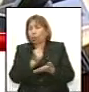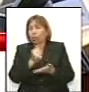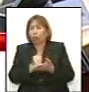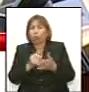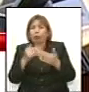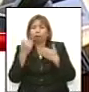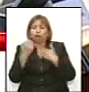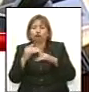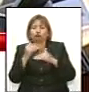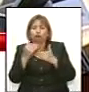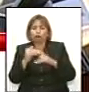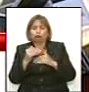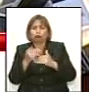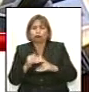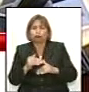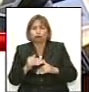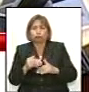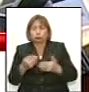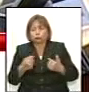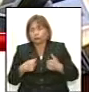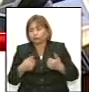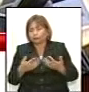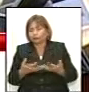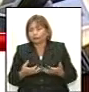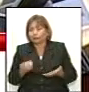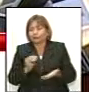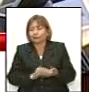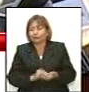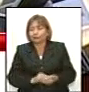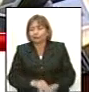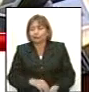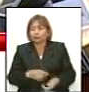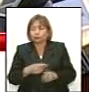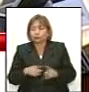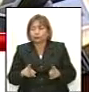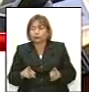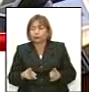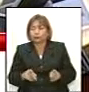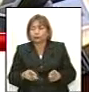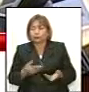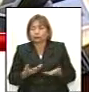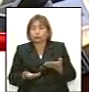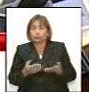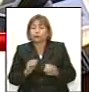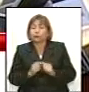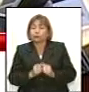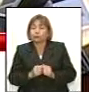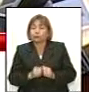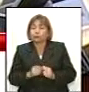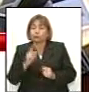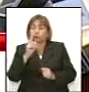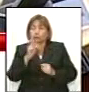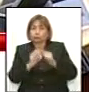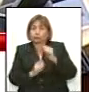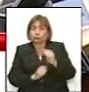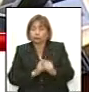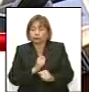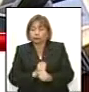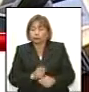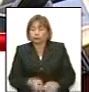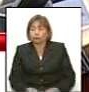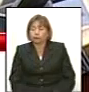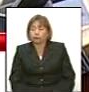limitada, no se pueden generar más de esos, yo hubiera querido que generemos más, pero solo se pone una cantidad por año,